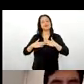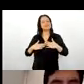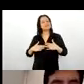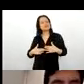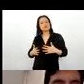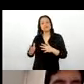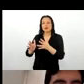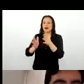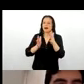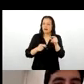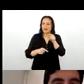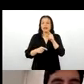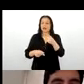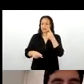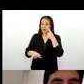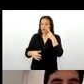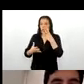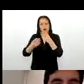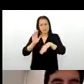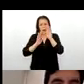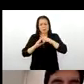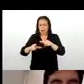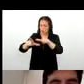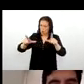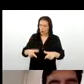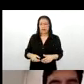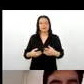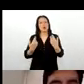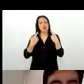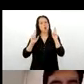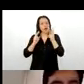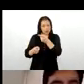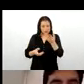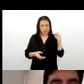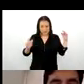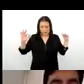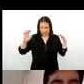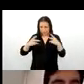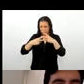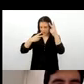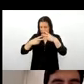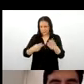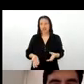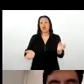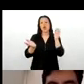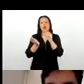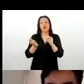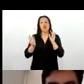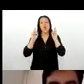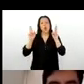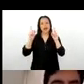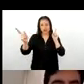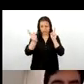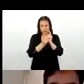Y que se conozcan mucho más, ¿no? Entonces, los esperamos y, bueno, los vemos ahí. Muchas gracias